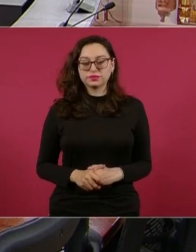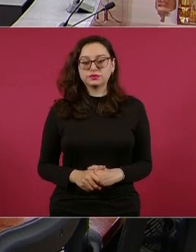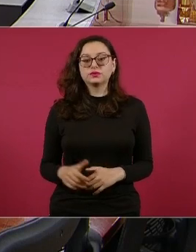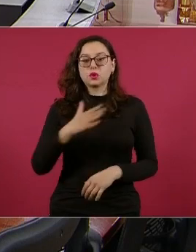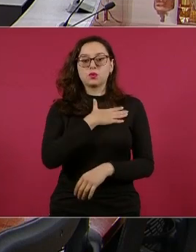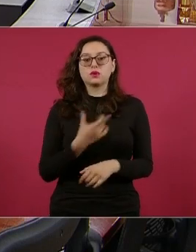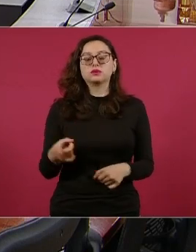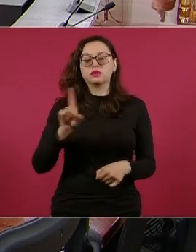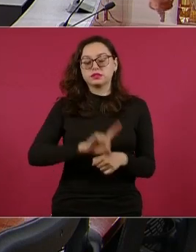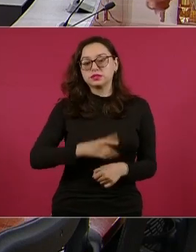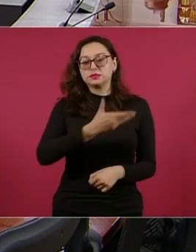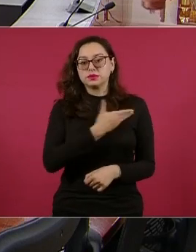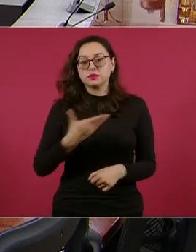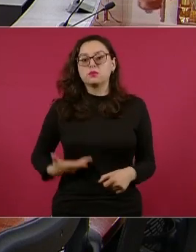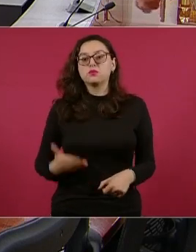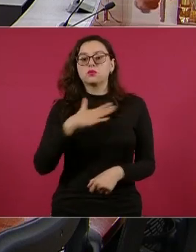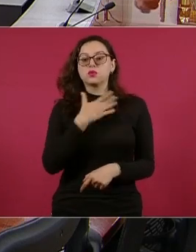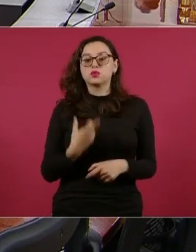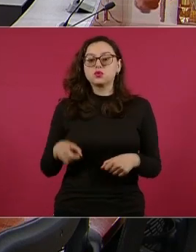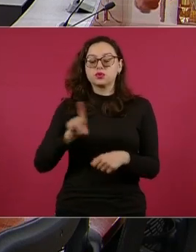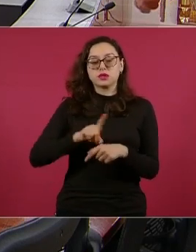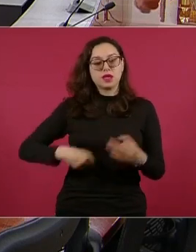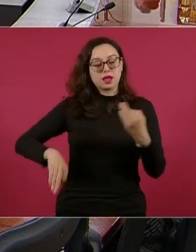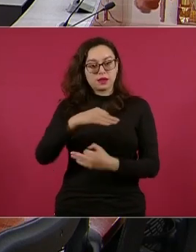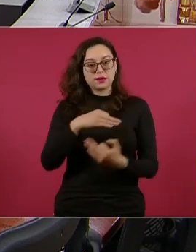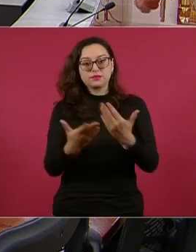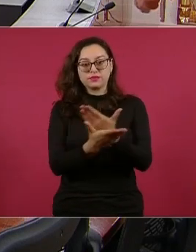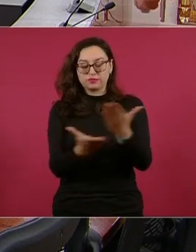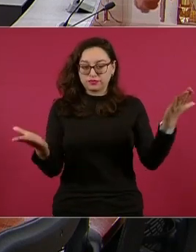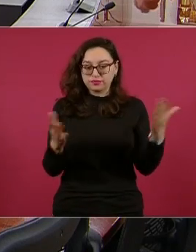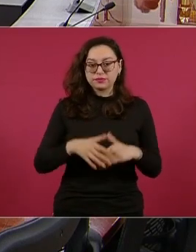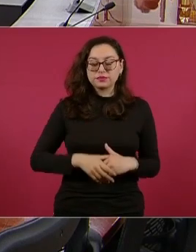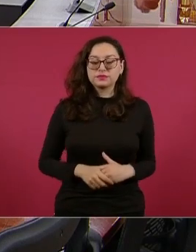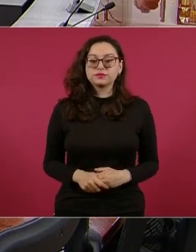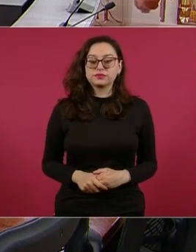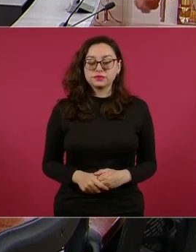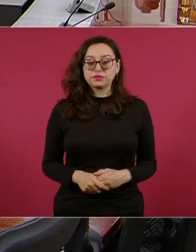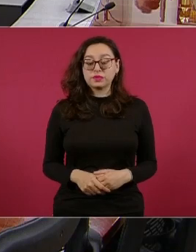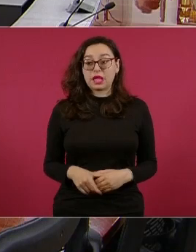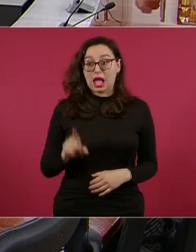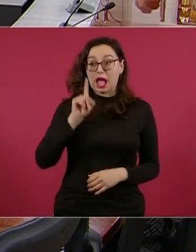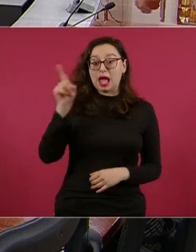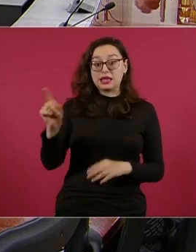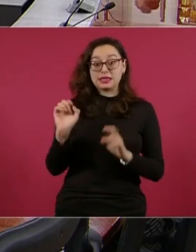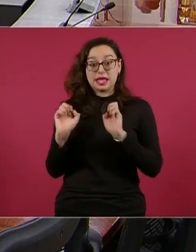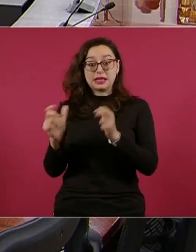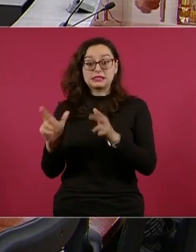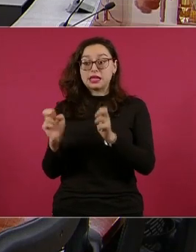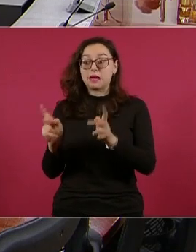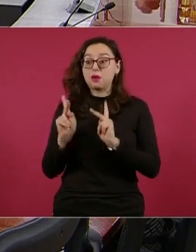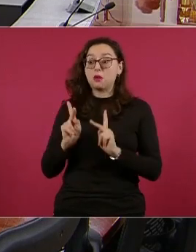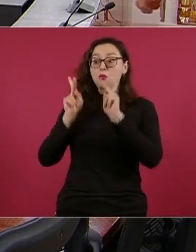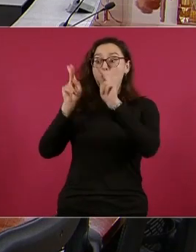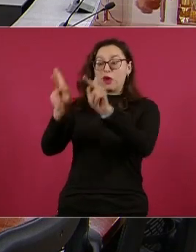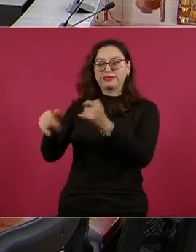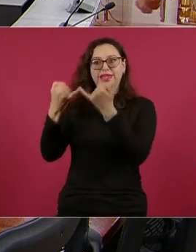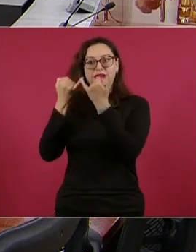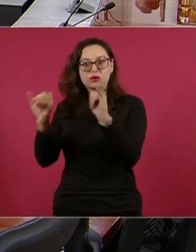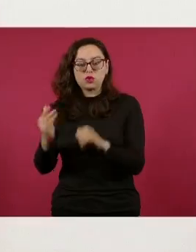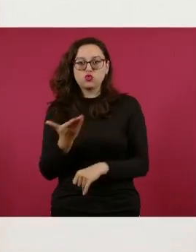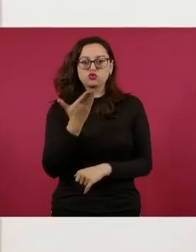Buenos días, señor presidente, buenos días a todos. Aprovechando que usted hoy va a ir a Chiapas, la inauguración del puente, ¿qué información nos puede